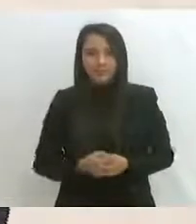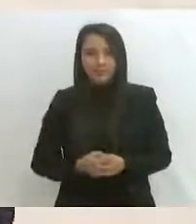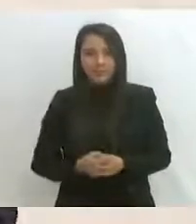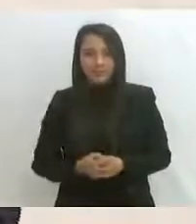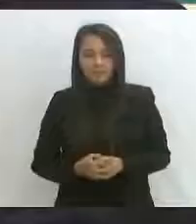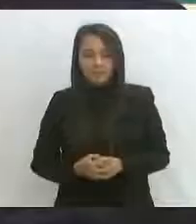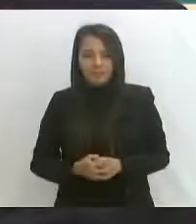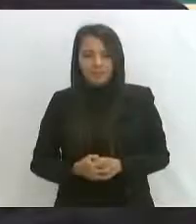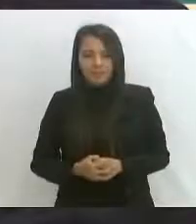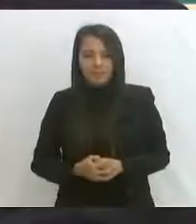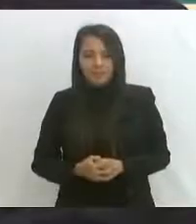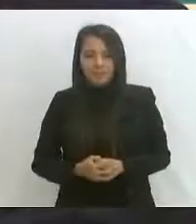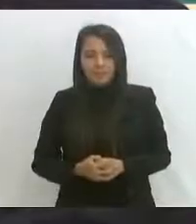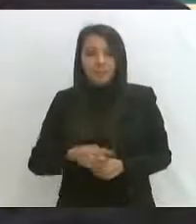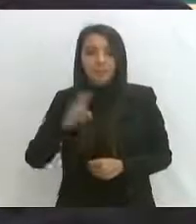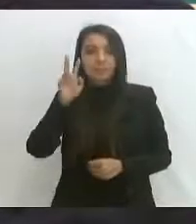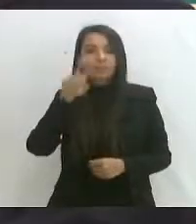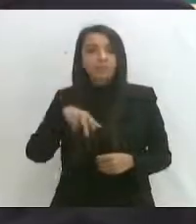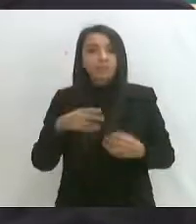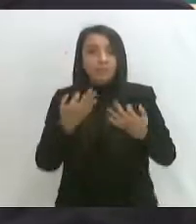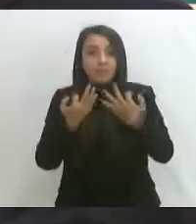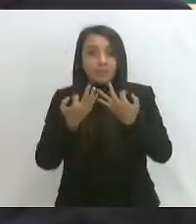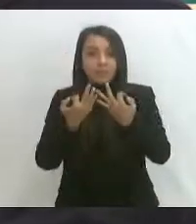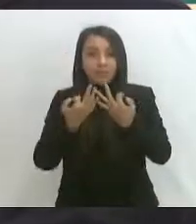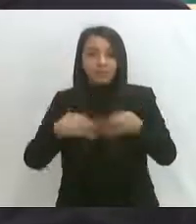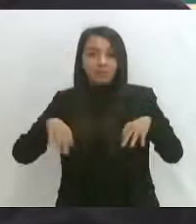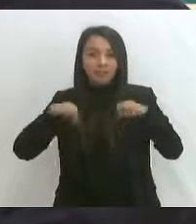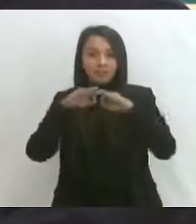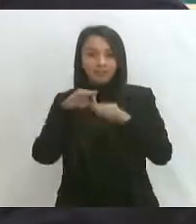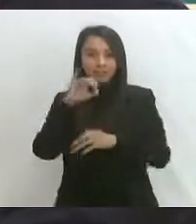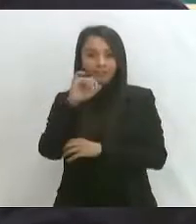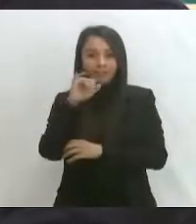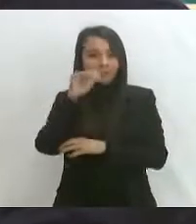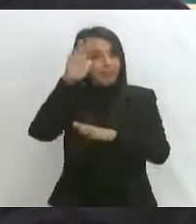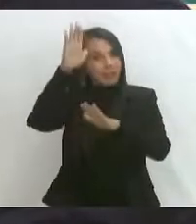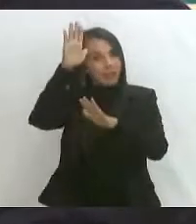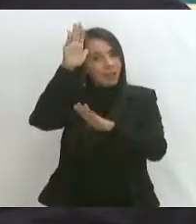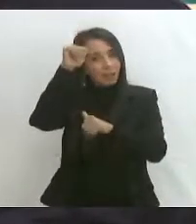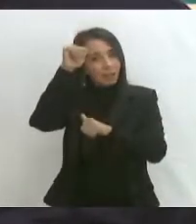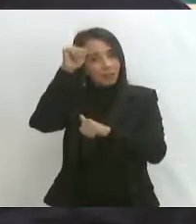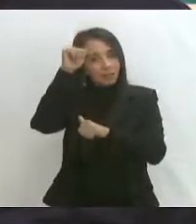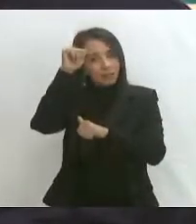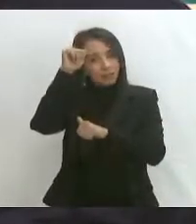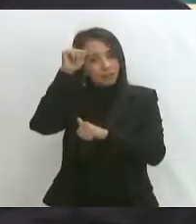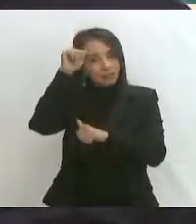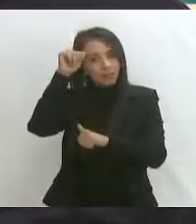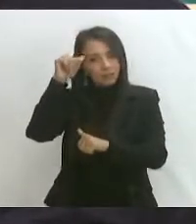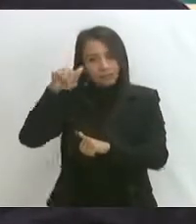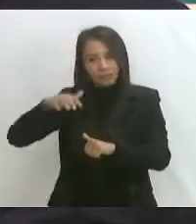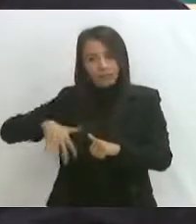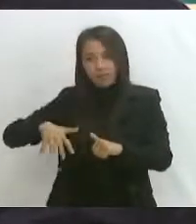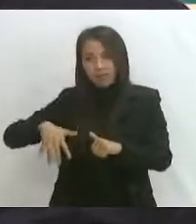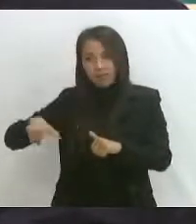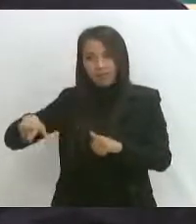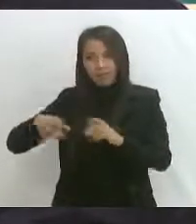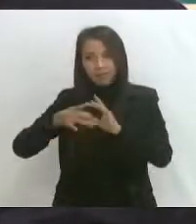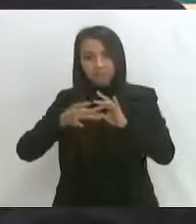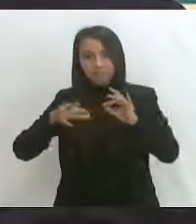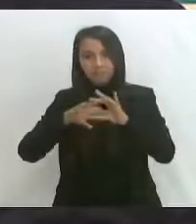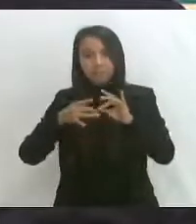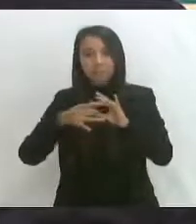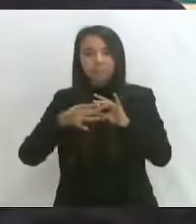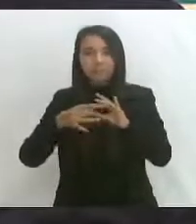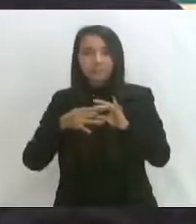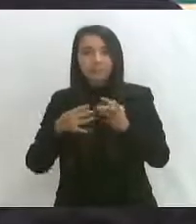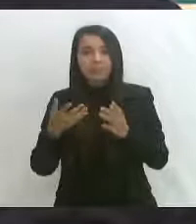Es importante el acuerdo que se ha tomado para que